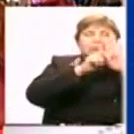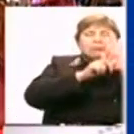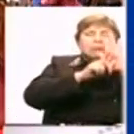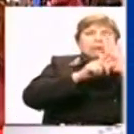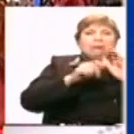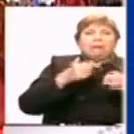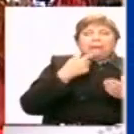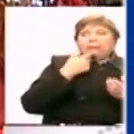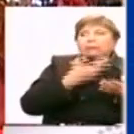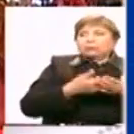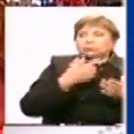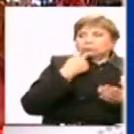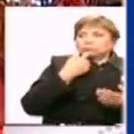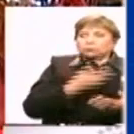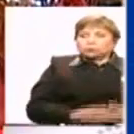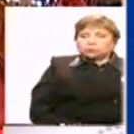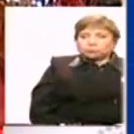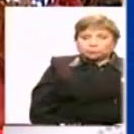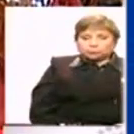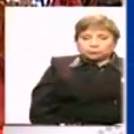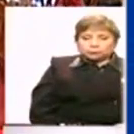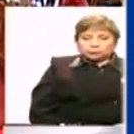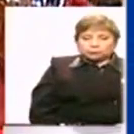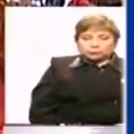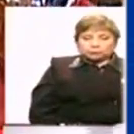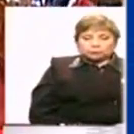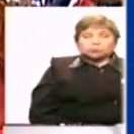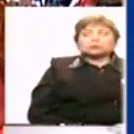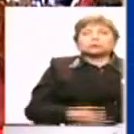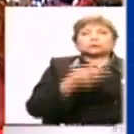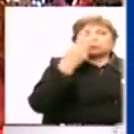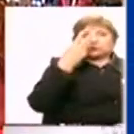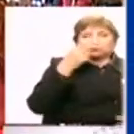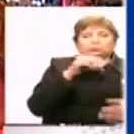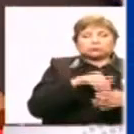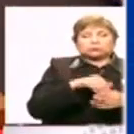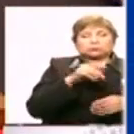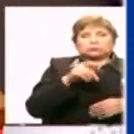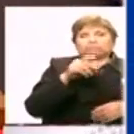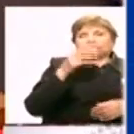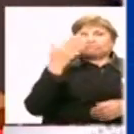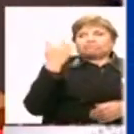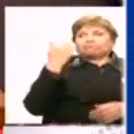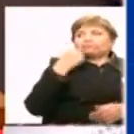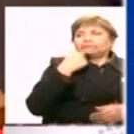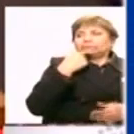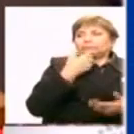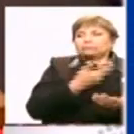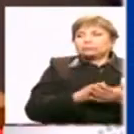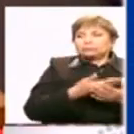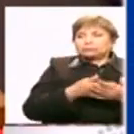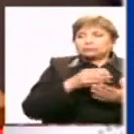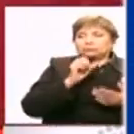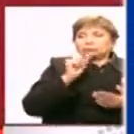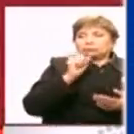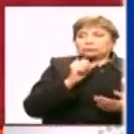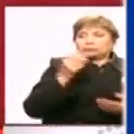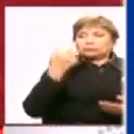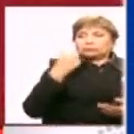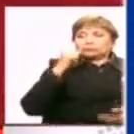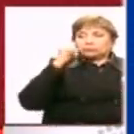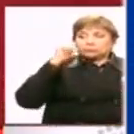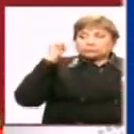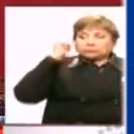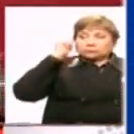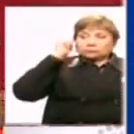Primero, yo soy muy respetuosa de las instituciones, siempre lo he mencionado. Ante todo, yo soy demócrata. La fiscal Boni, la fiscal